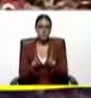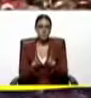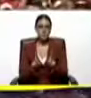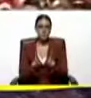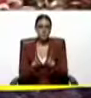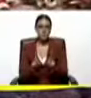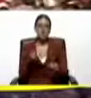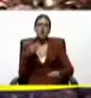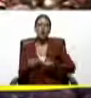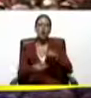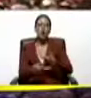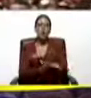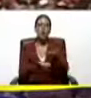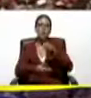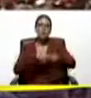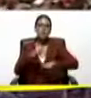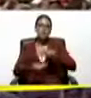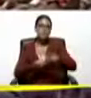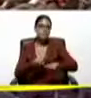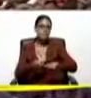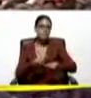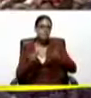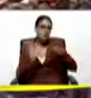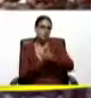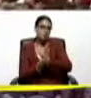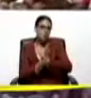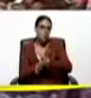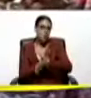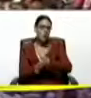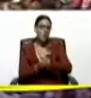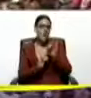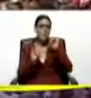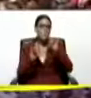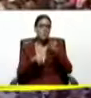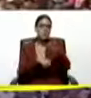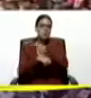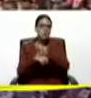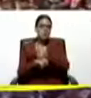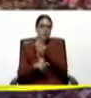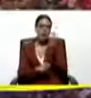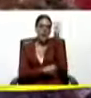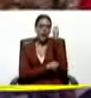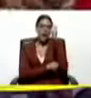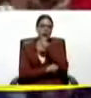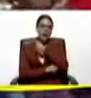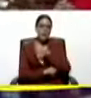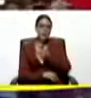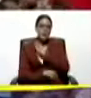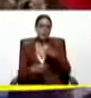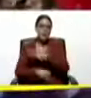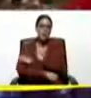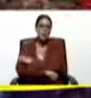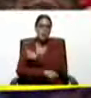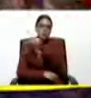¿Cómo les va a ustedes con el alcalde Pataruco de derecha?